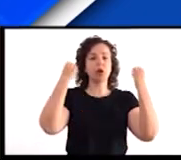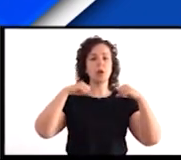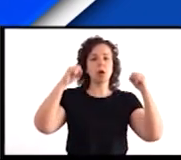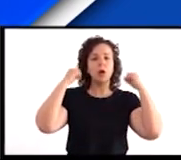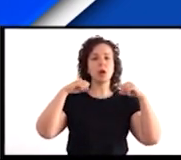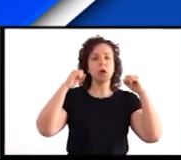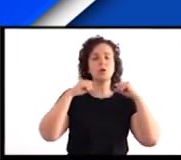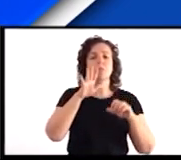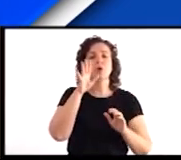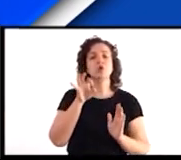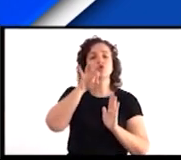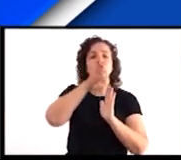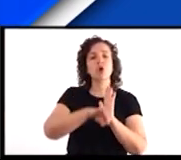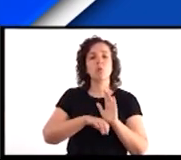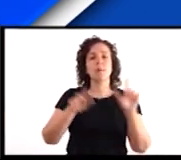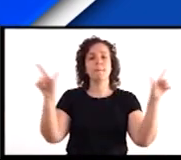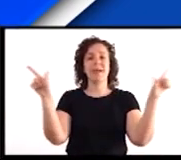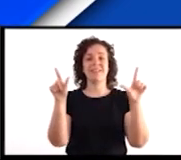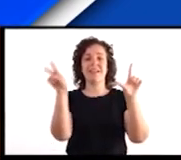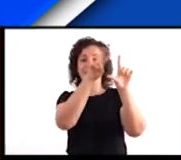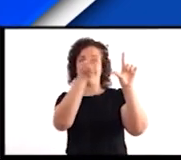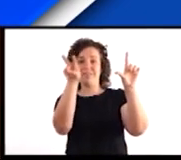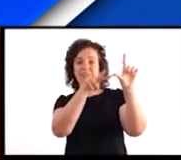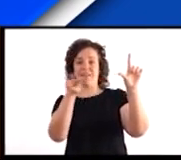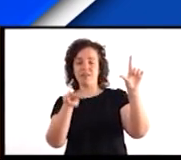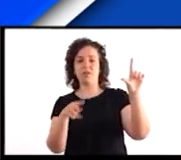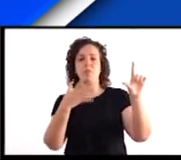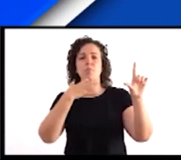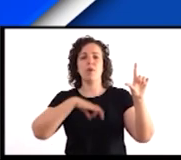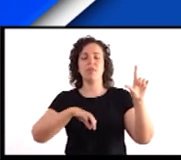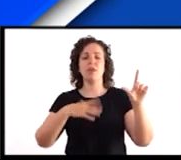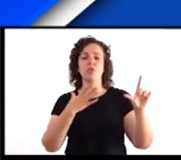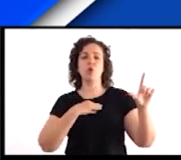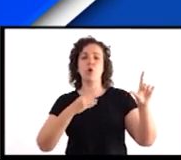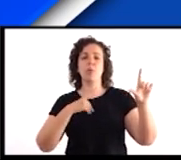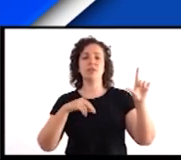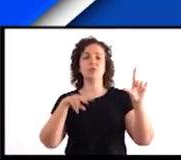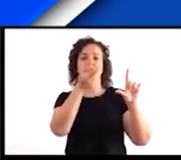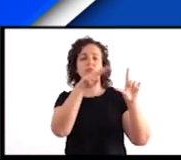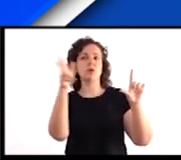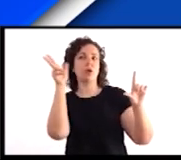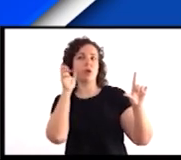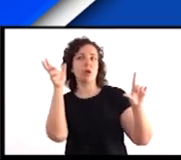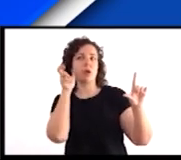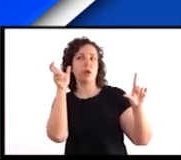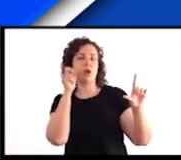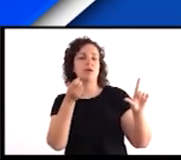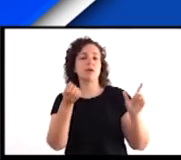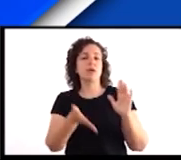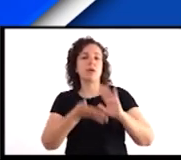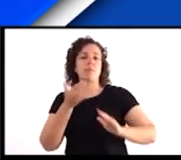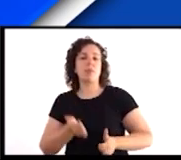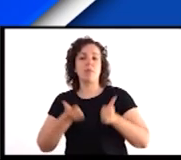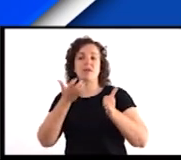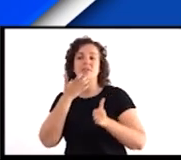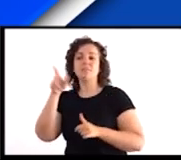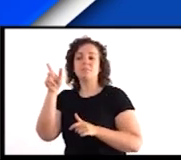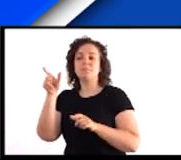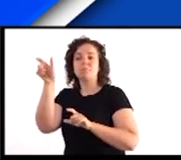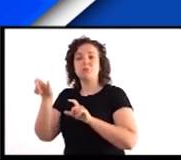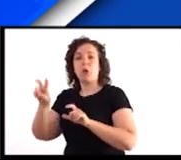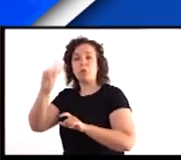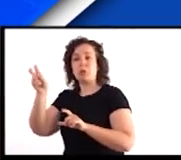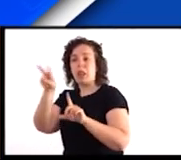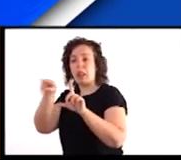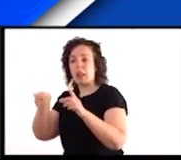que tienen temor de que la persona ciega al ingresar a una empresa pueda sufrir algún accidente laboral